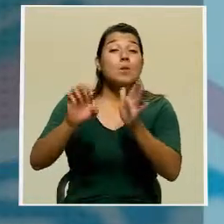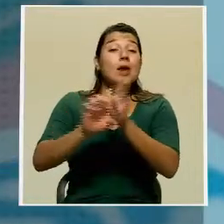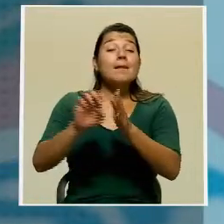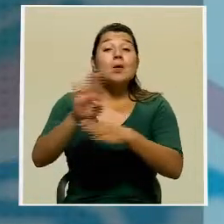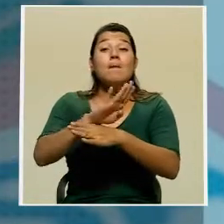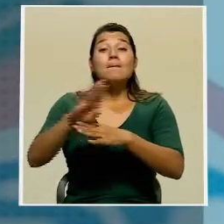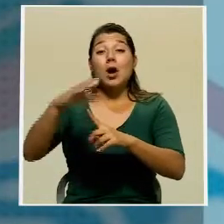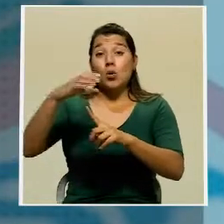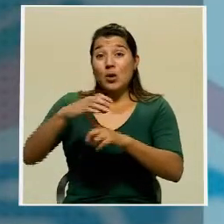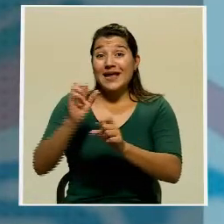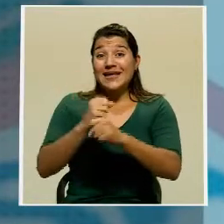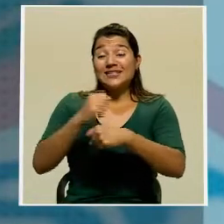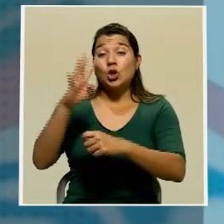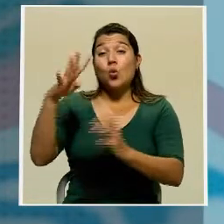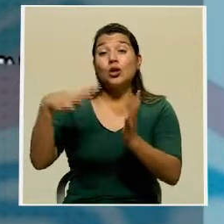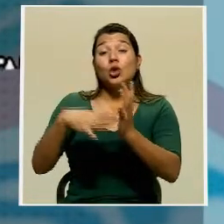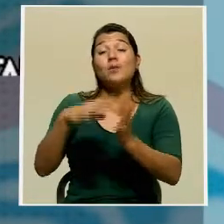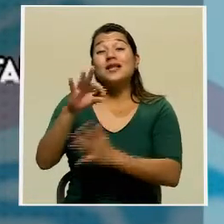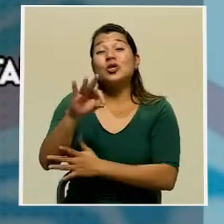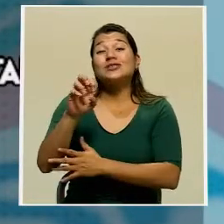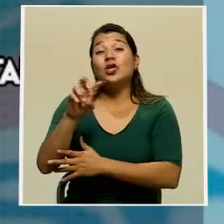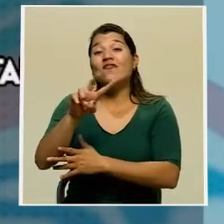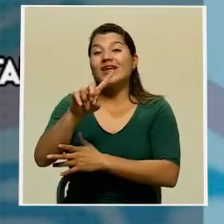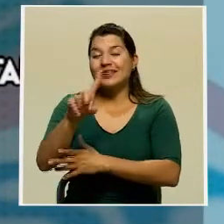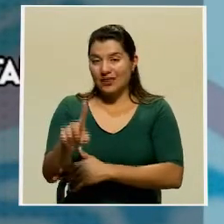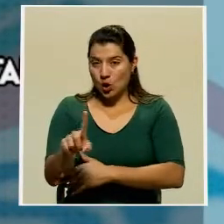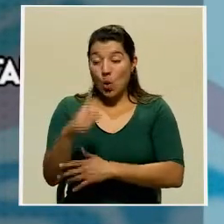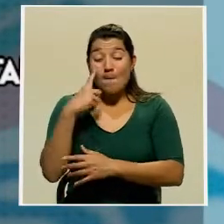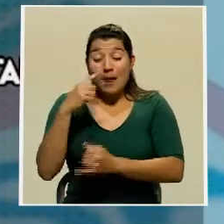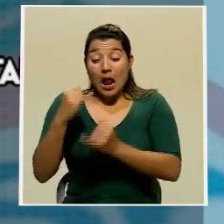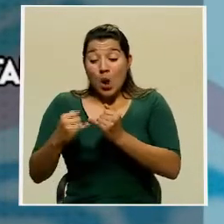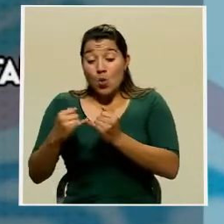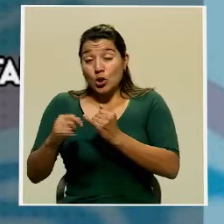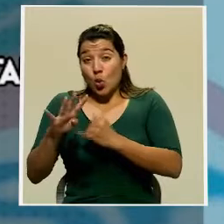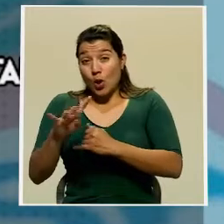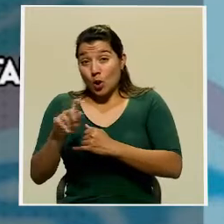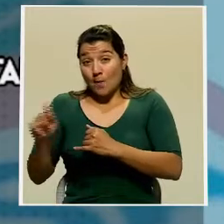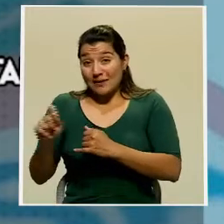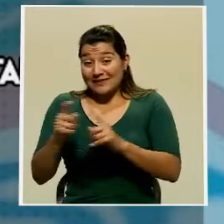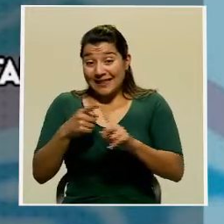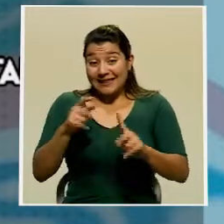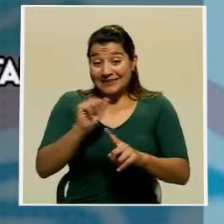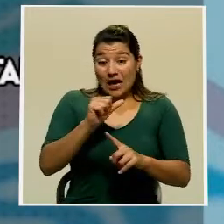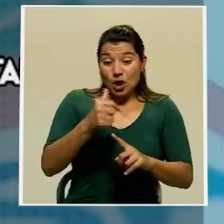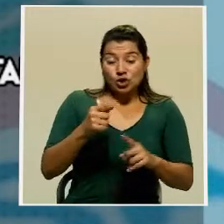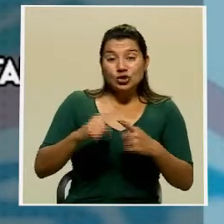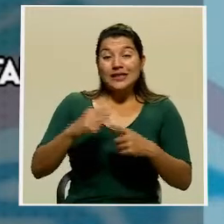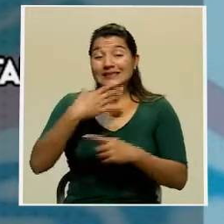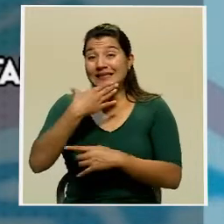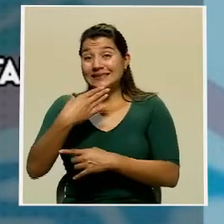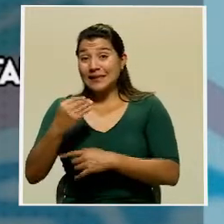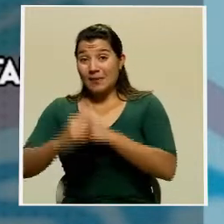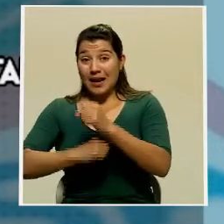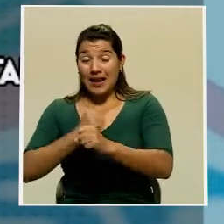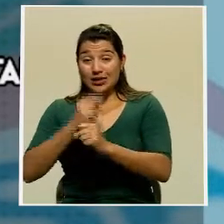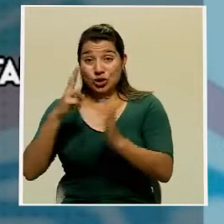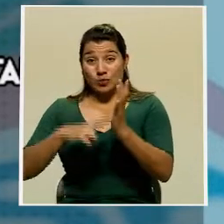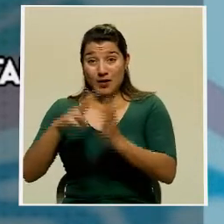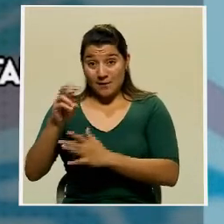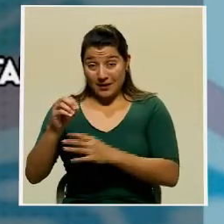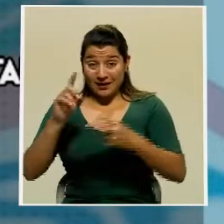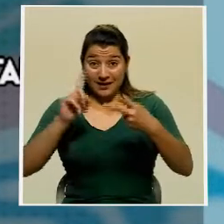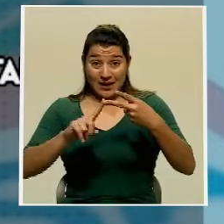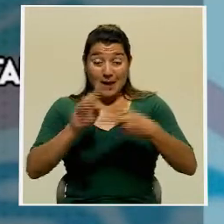realizó 4.921 operaciones para el último cuatrimestre entre agosto y diciembre del 2020. El Banco Nacional